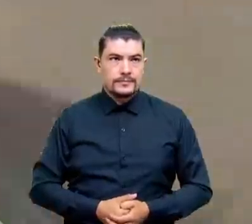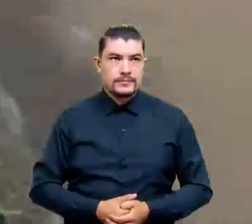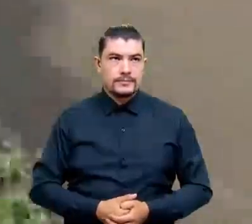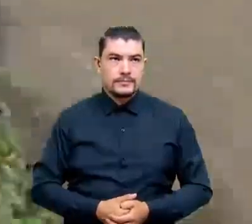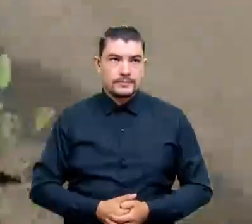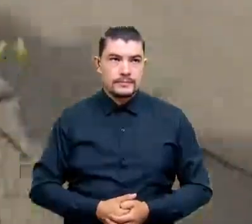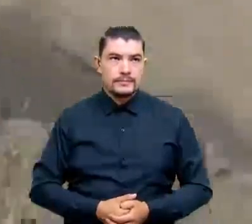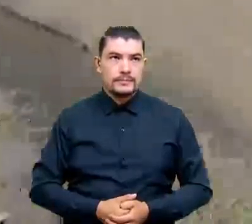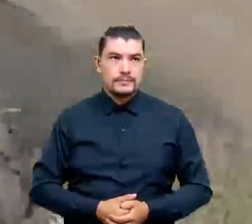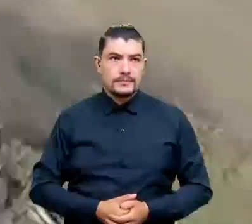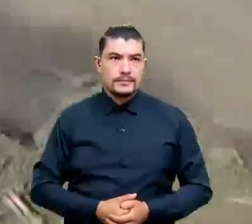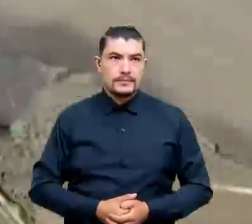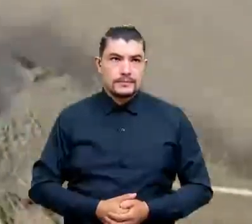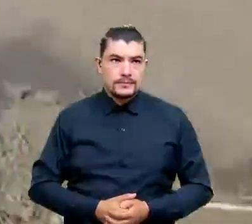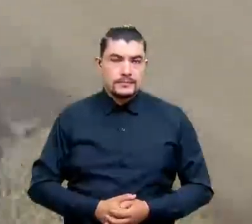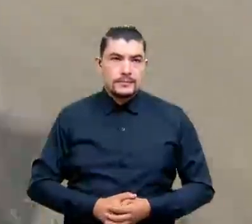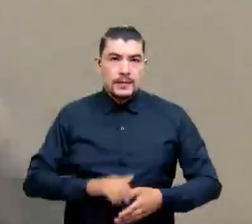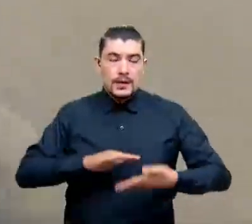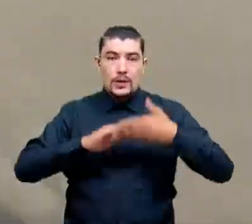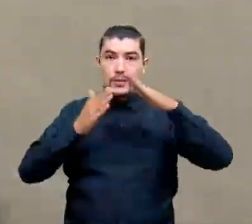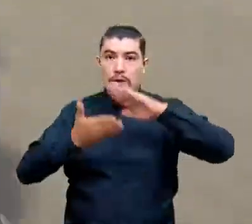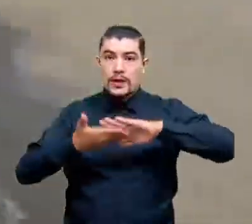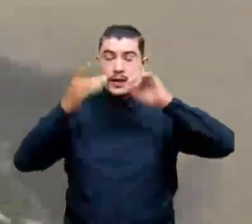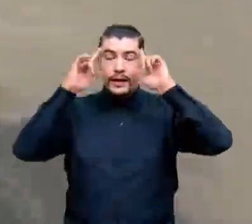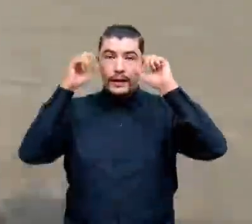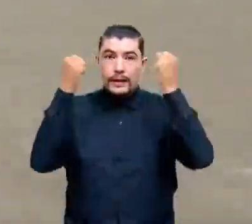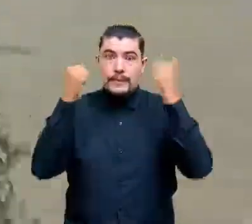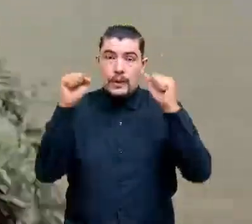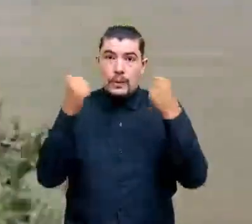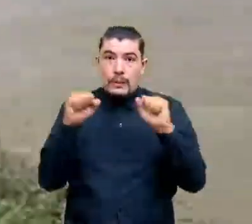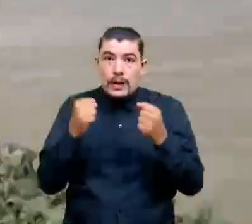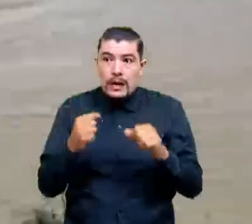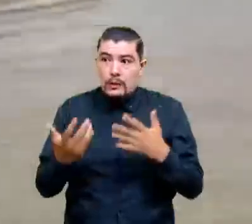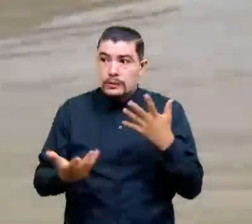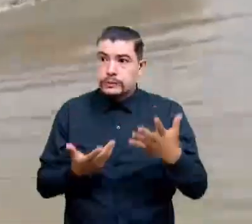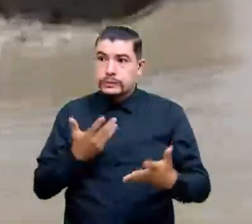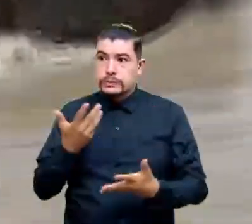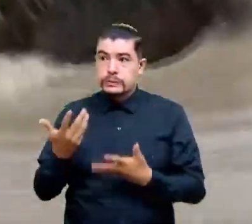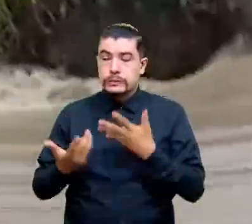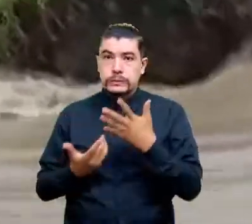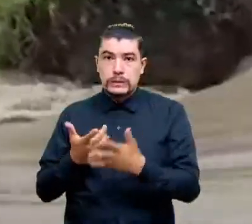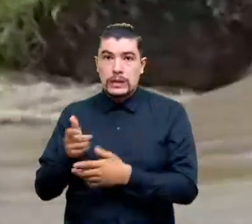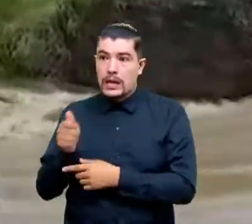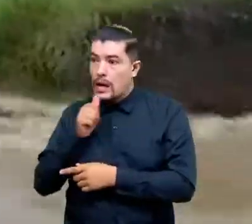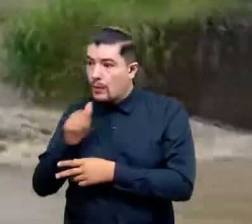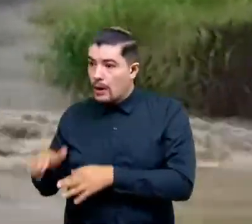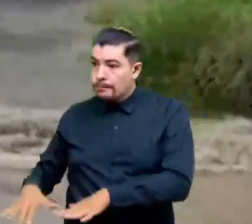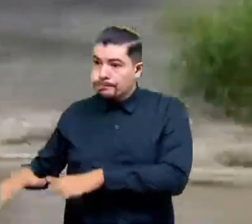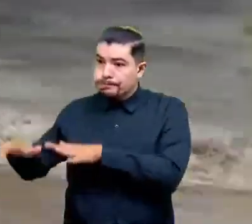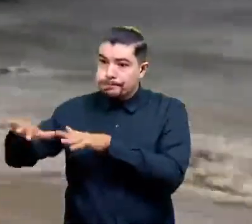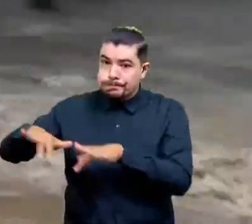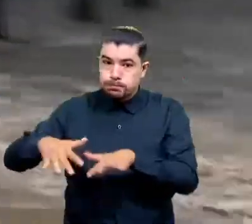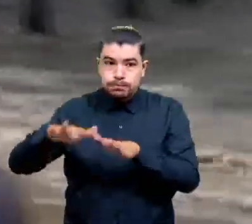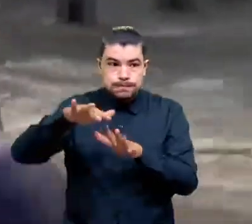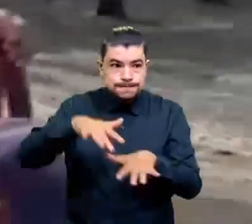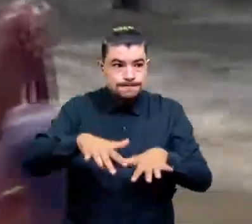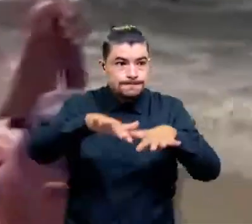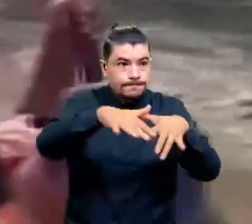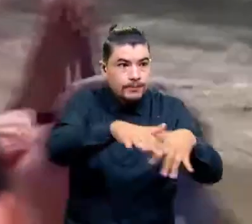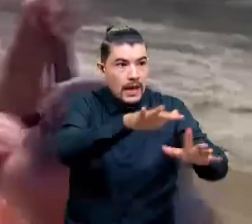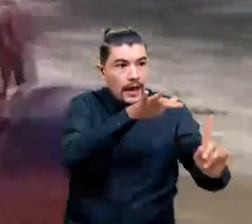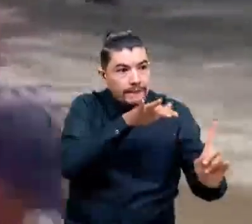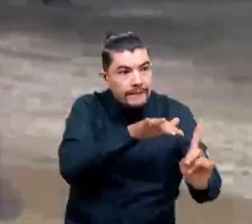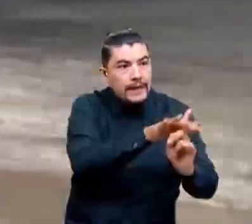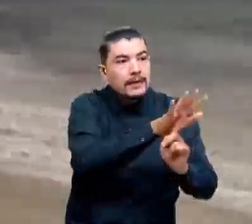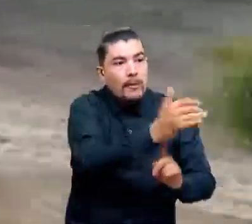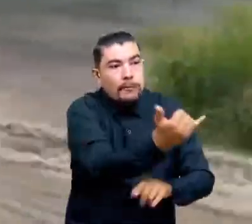La preocupación de la comunidad es que el agua pueda llegar hasta el casco urbano de este municipio, por eso a esta hora habitantes tratan por sus propios medios de